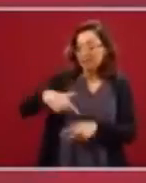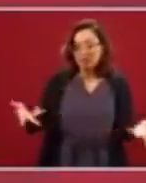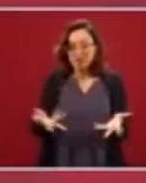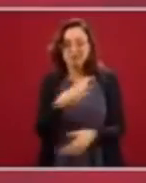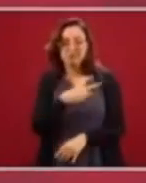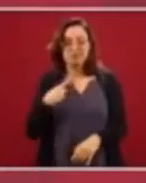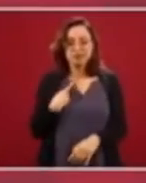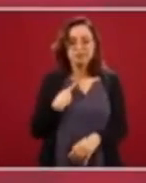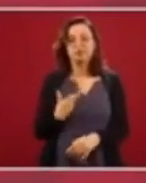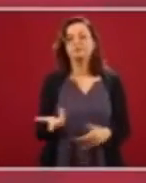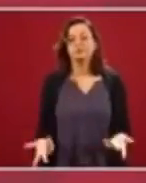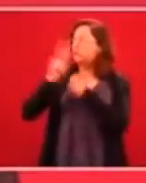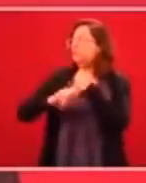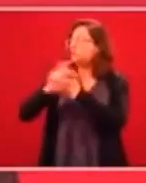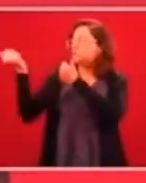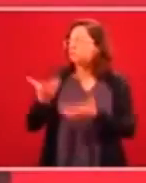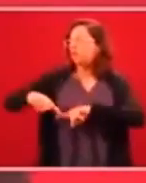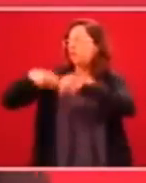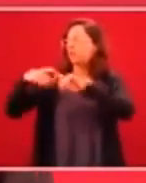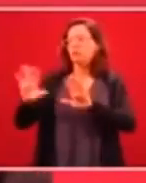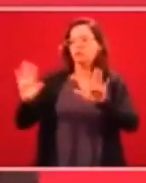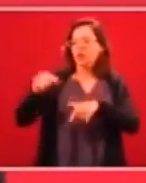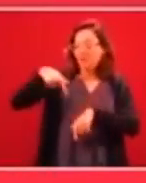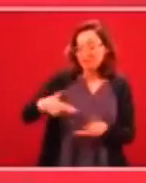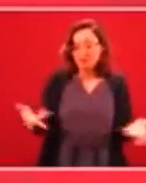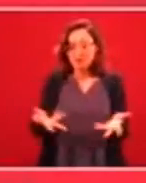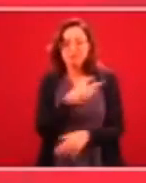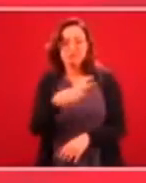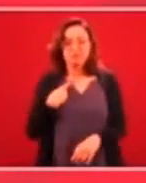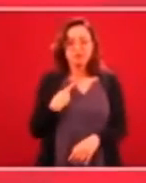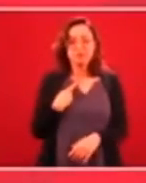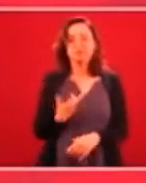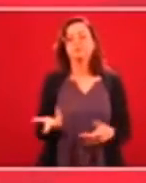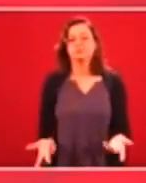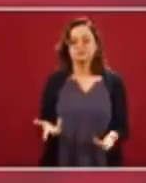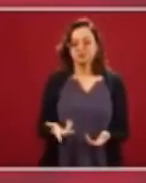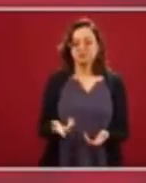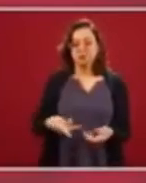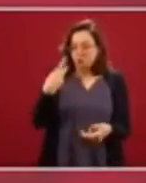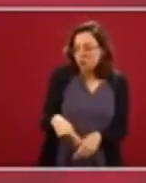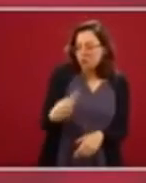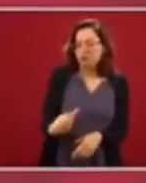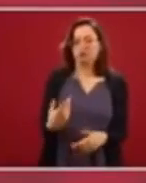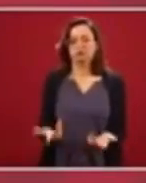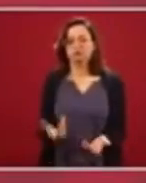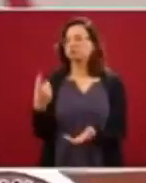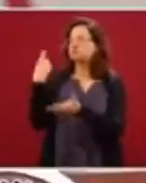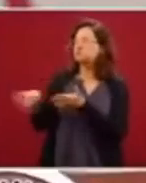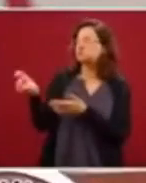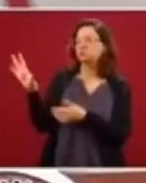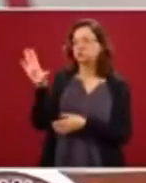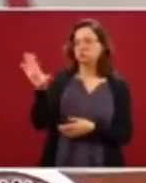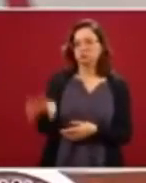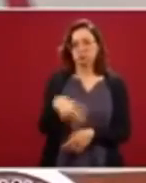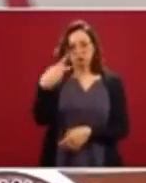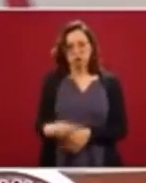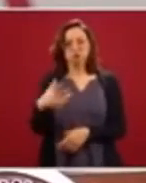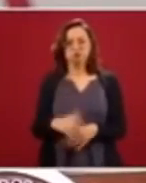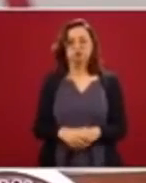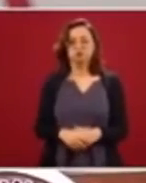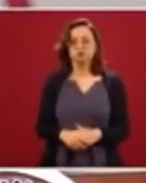producir todo lo que consumimos, que debemos de producir todo lo que consumimos, no comprar en el